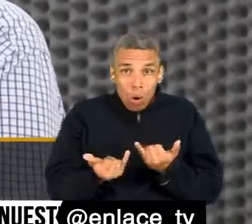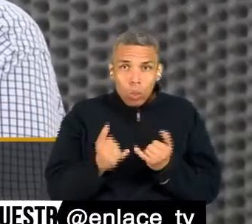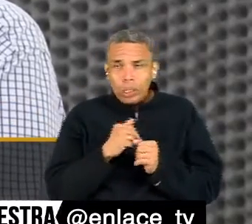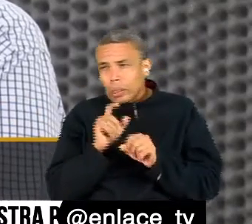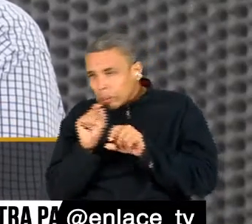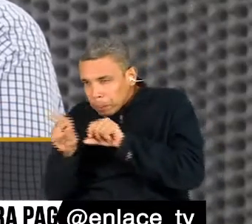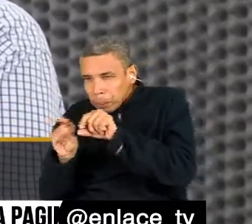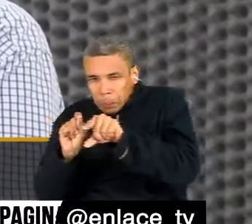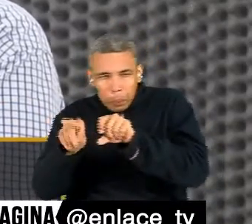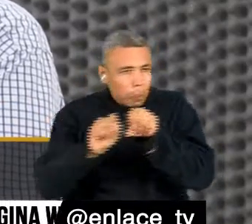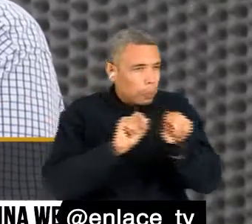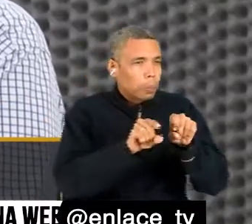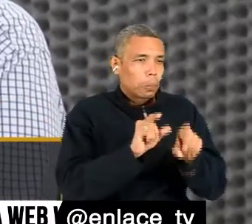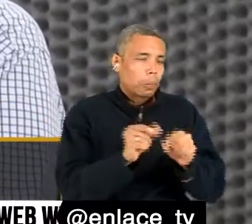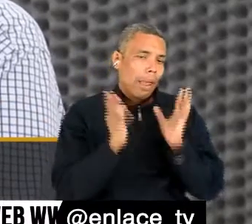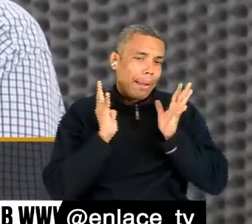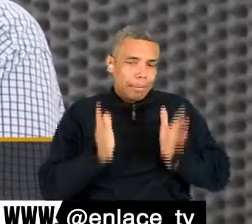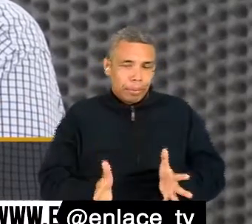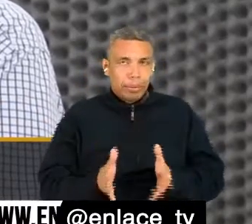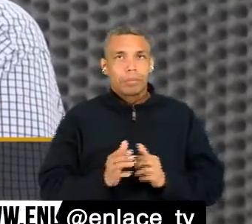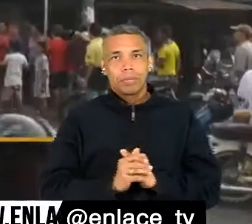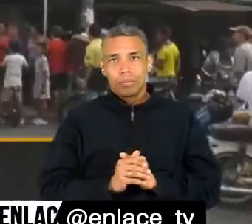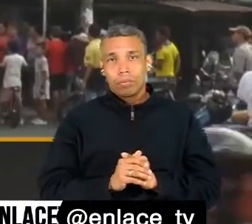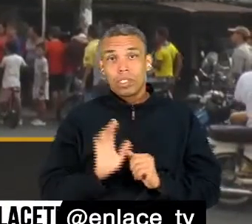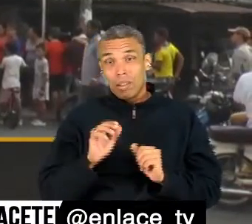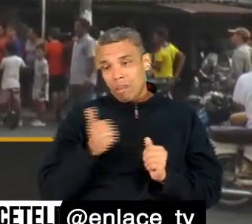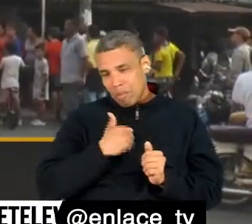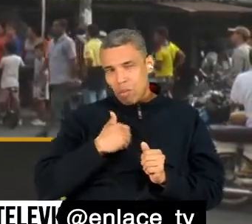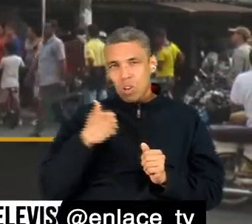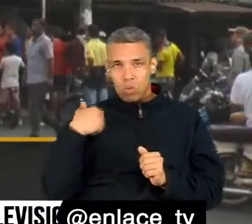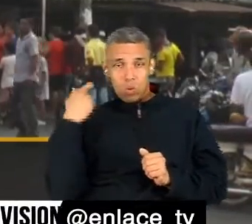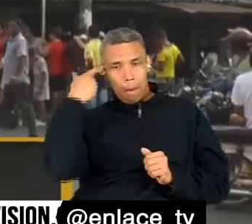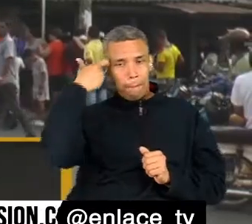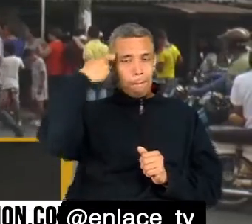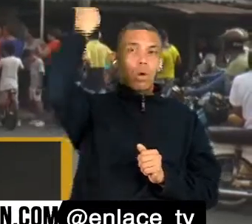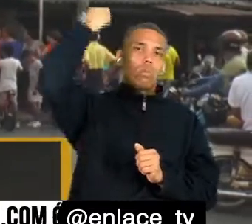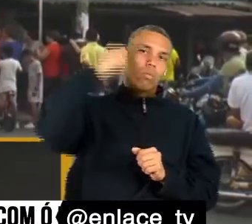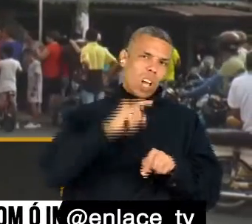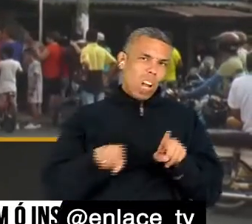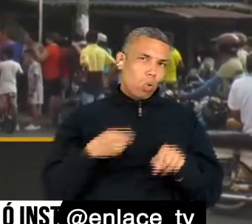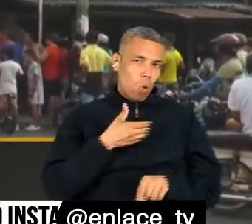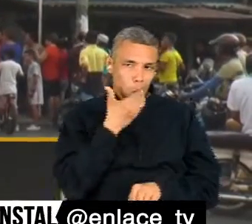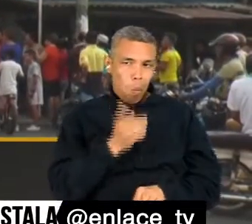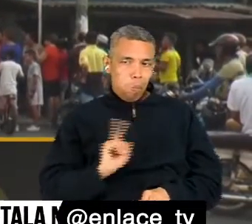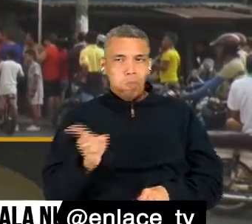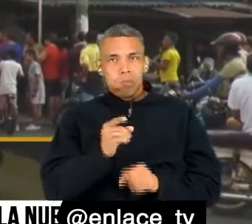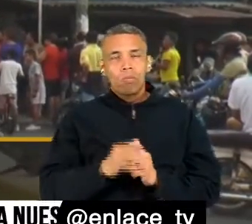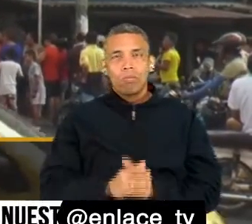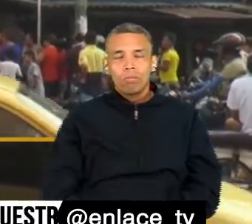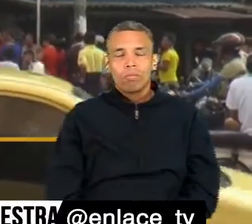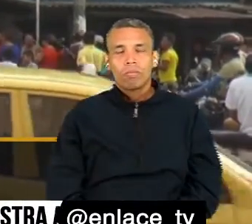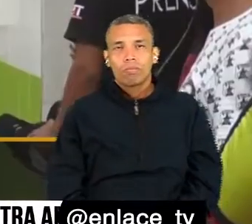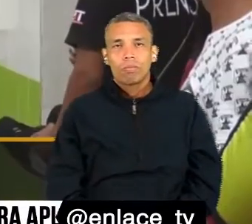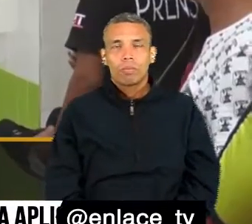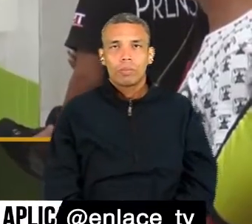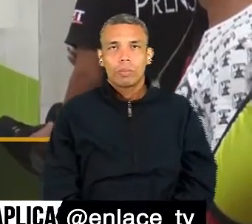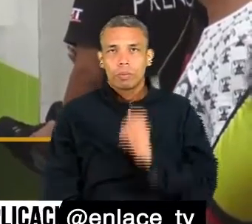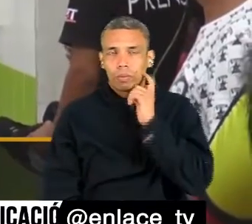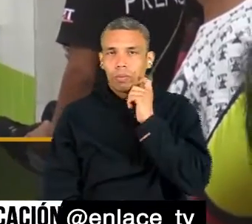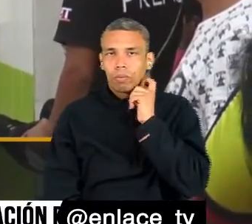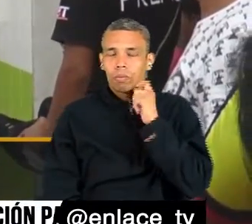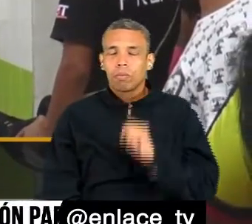los intentos de suicidio, seguido por armas de fuego. El llamado de los especialistas al núcleo familiar es al estar muy atentos a las